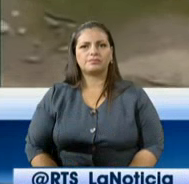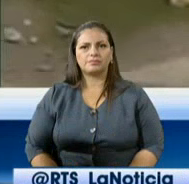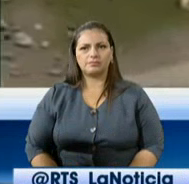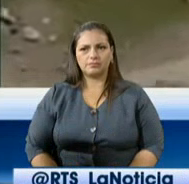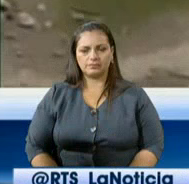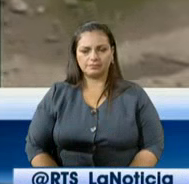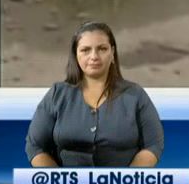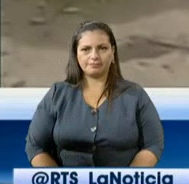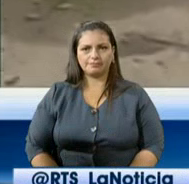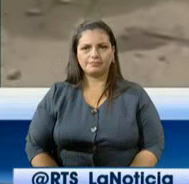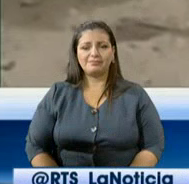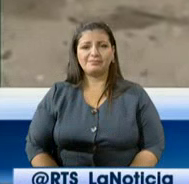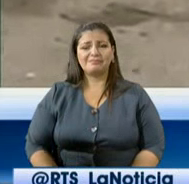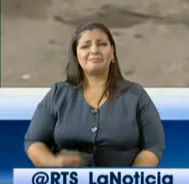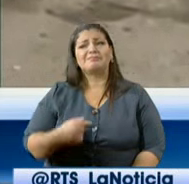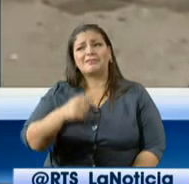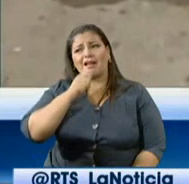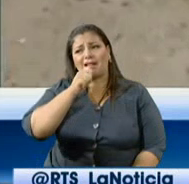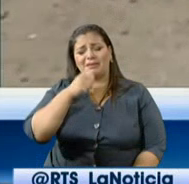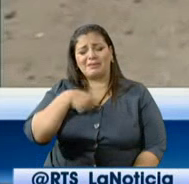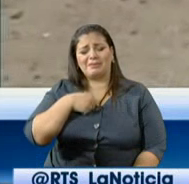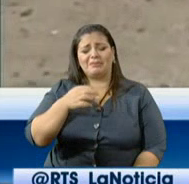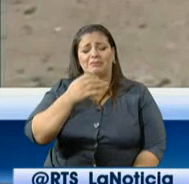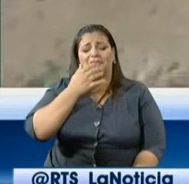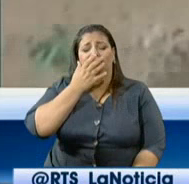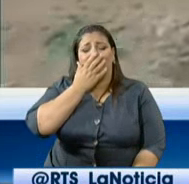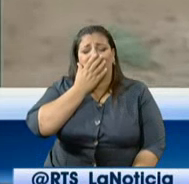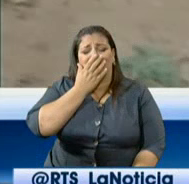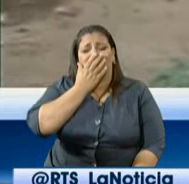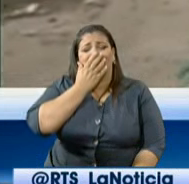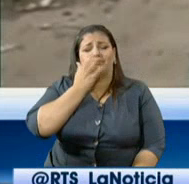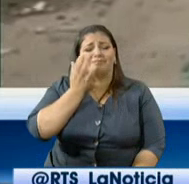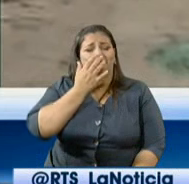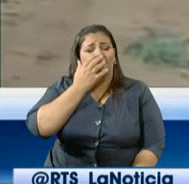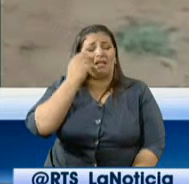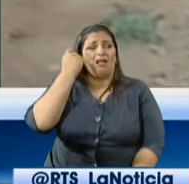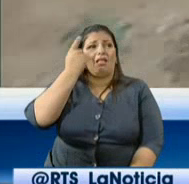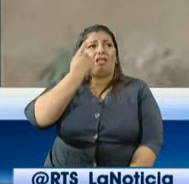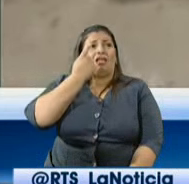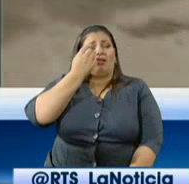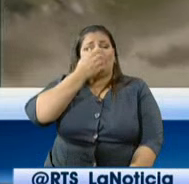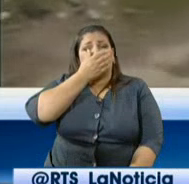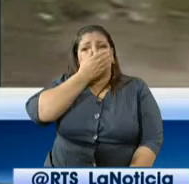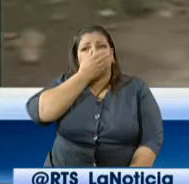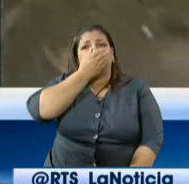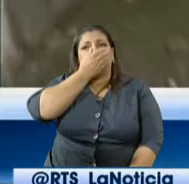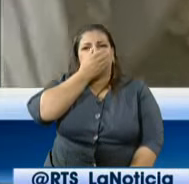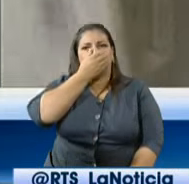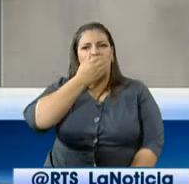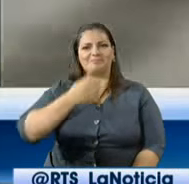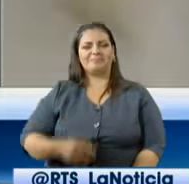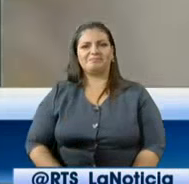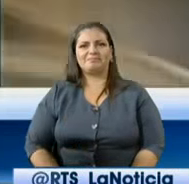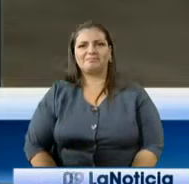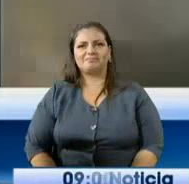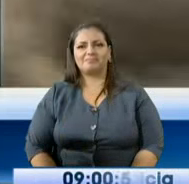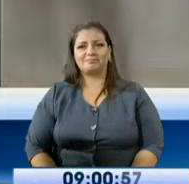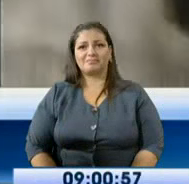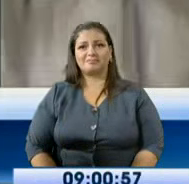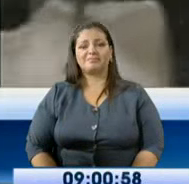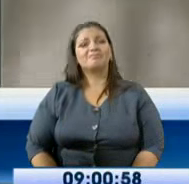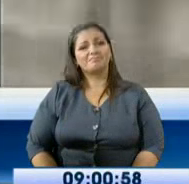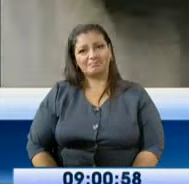Peor para... A mí que ya estoy a punto de... Imagínate, tú no tienes... Yo creo que tú tienes 1 hora ahí. Hora y media. Desde las